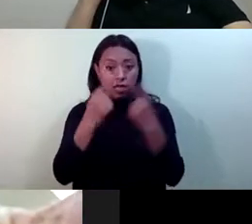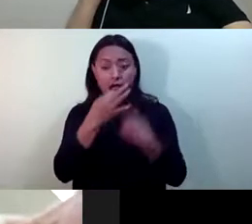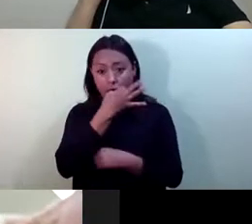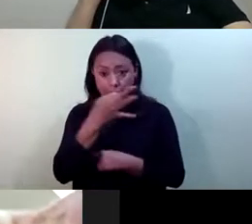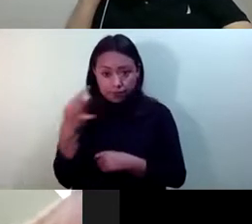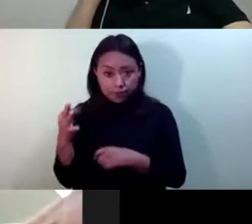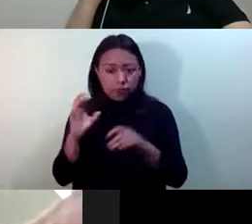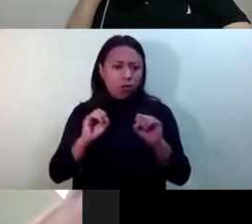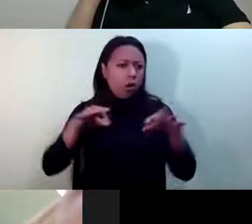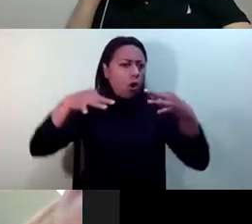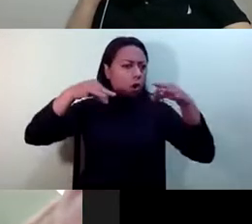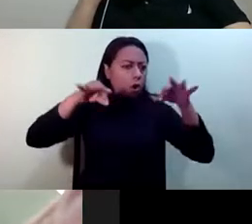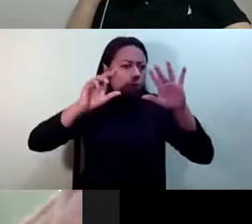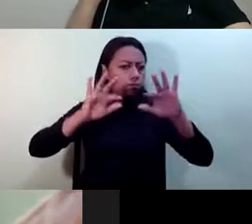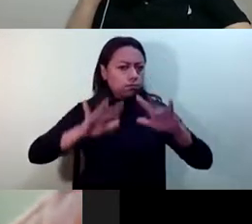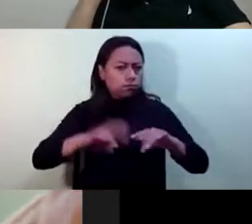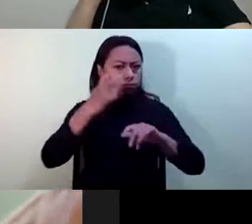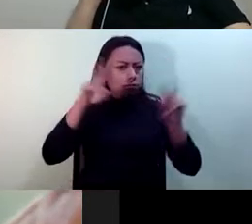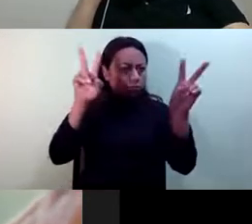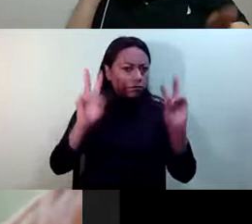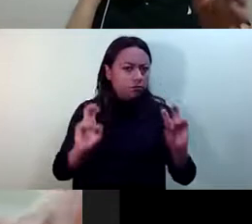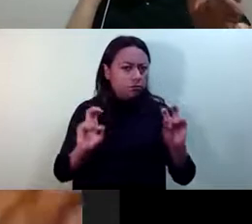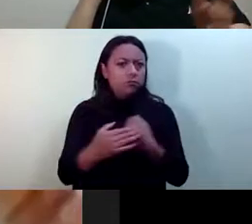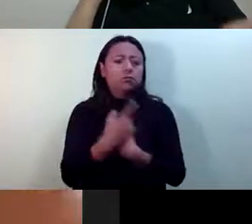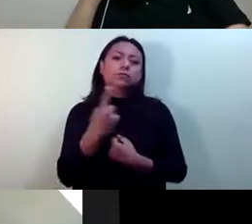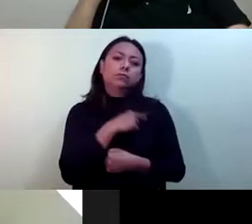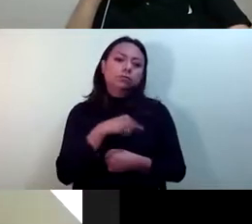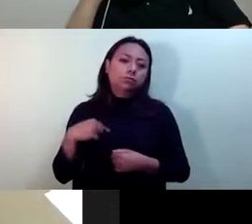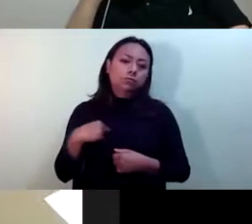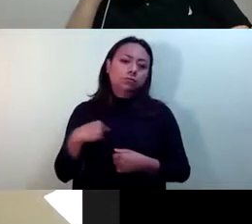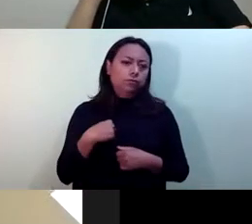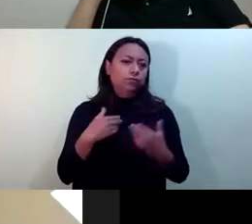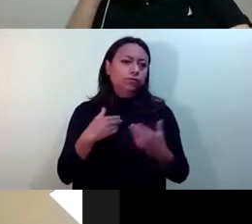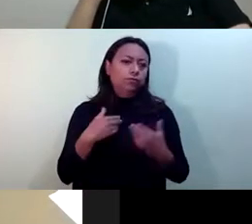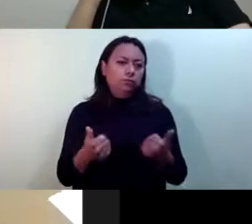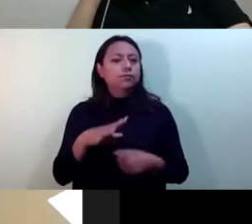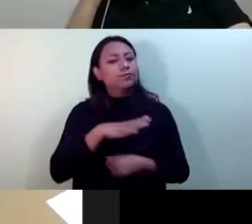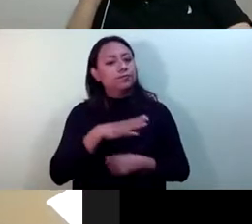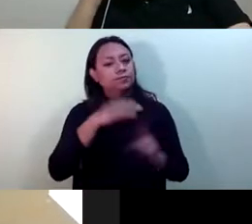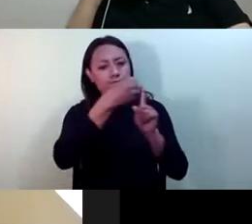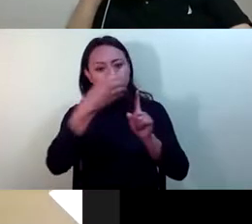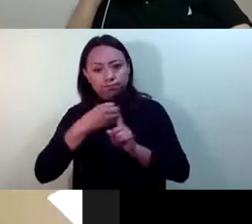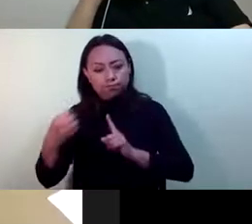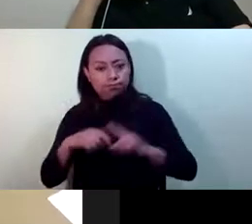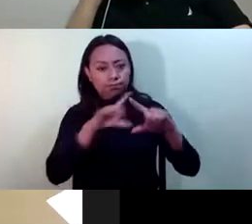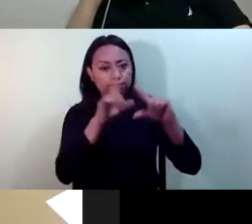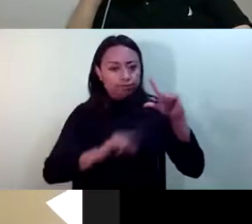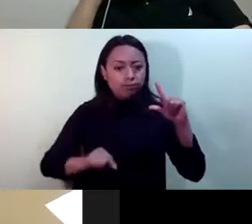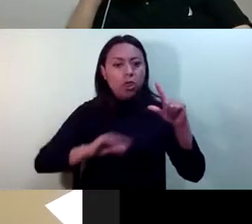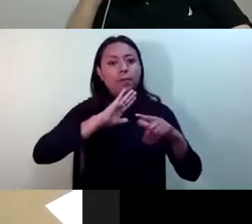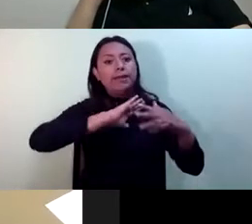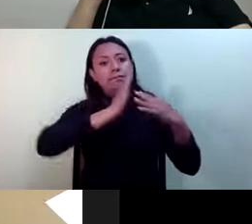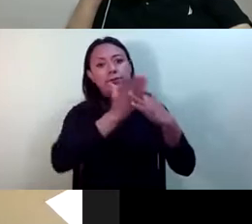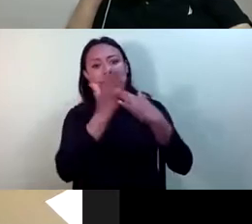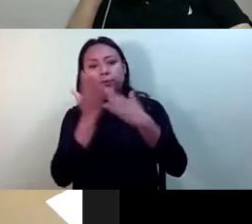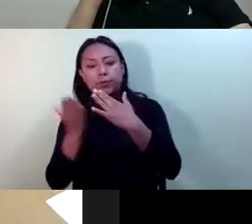solicitado alguna documentación con respecto a este tema? Porque entendemos que vivimos en un orden republicano de división de poderes, en donde uno